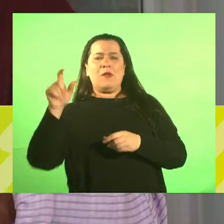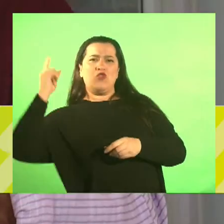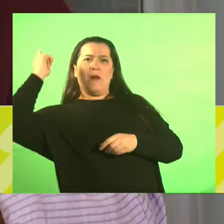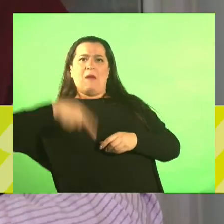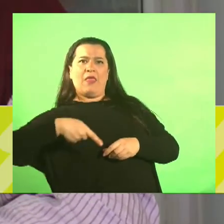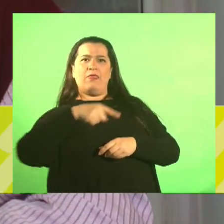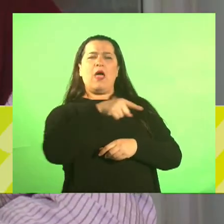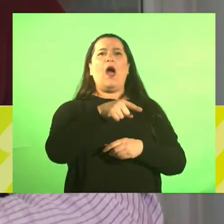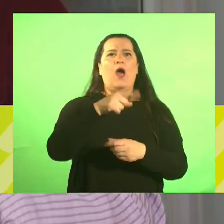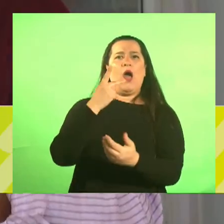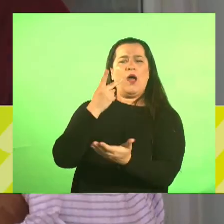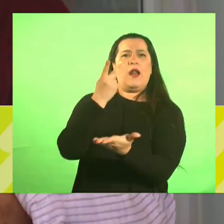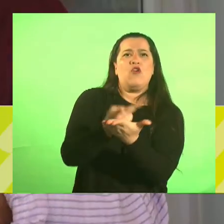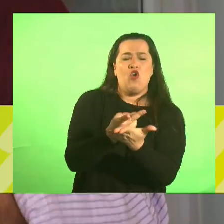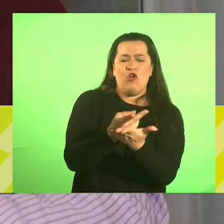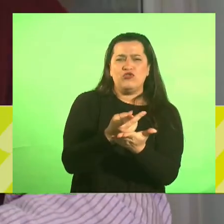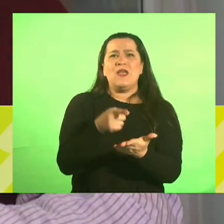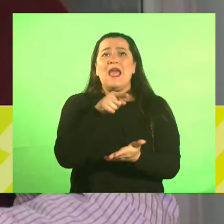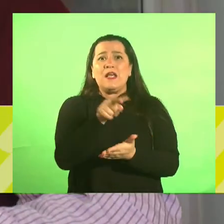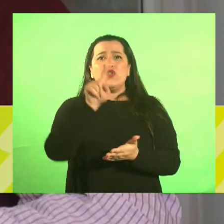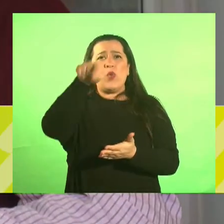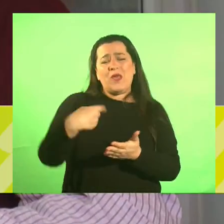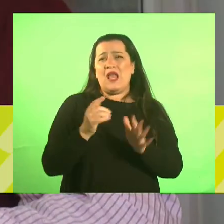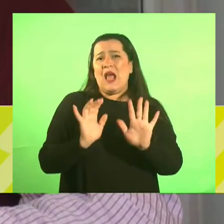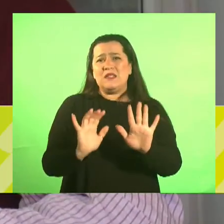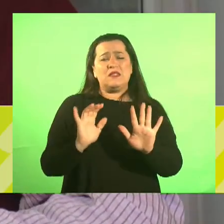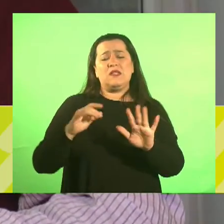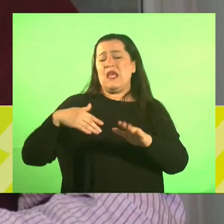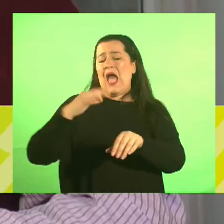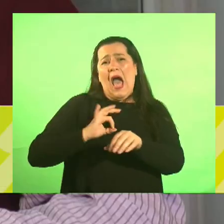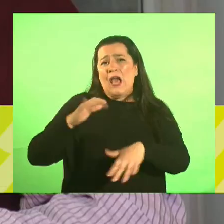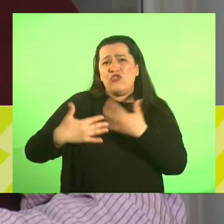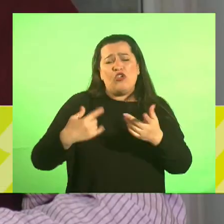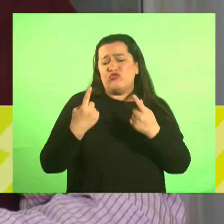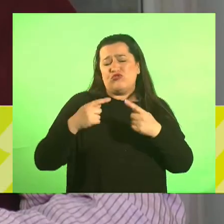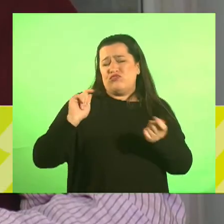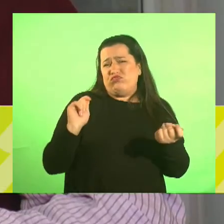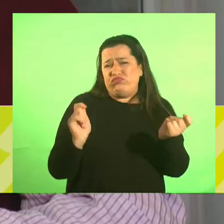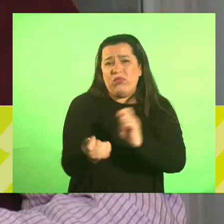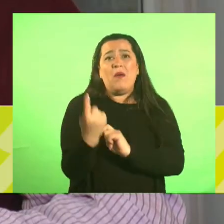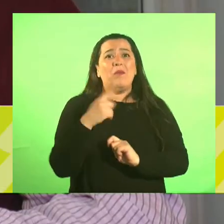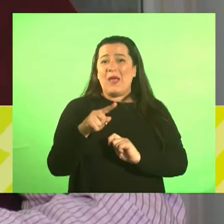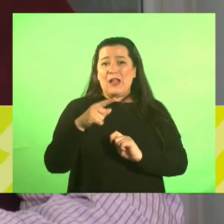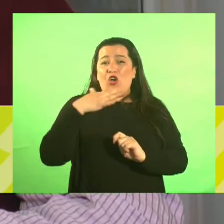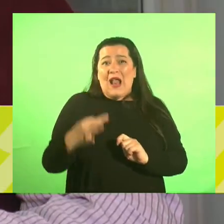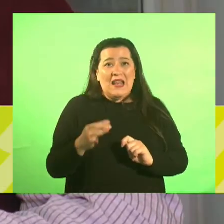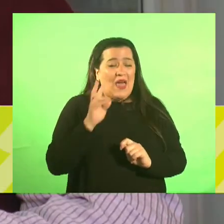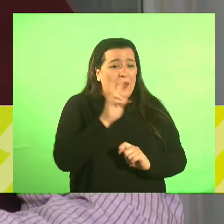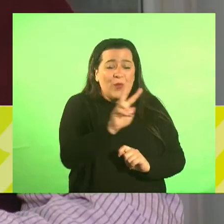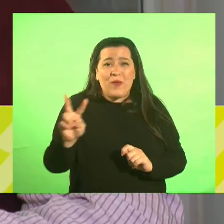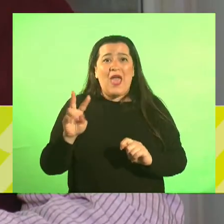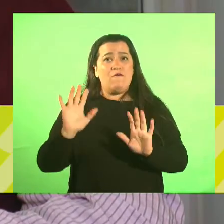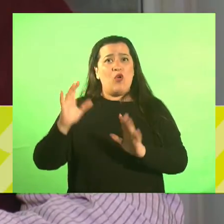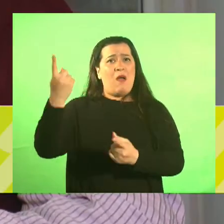Y el reconocimiento del esclavo. Y eso se va generando de manera distinta. En lo práctico, lamentablemente, ese proceso